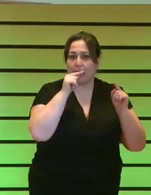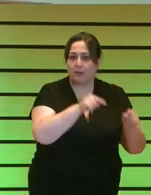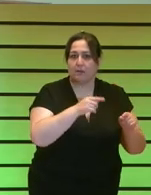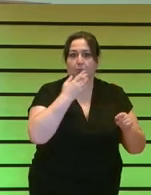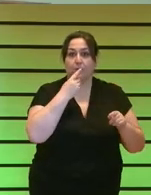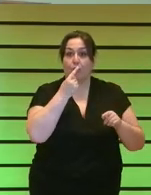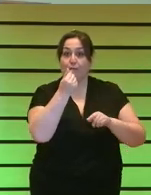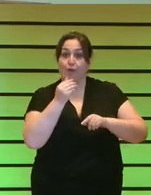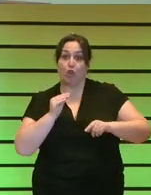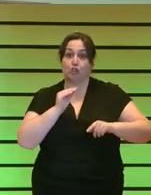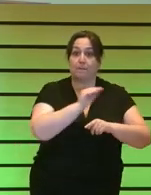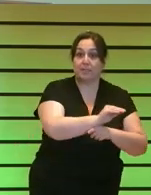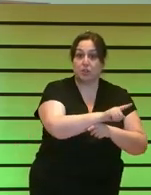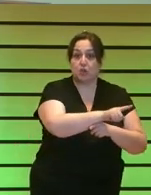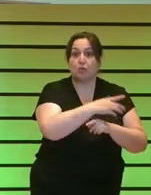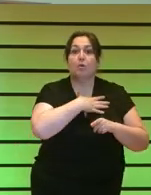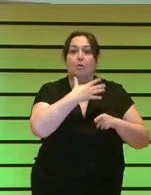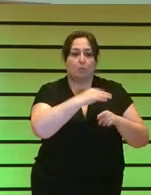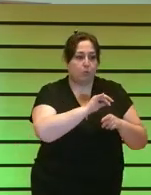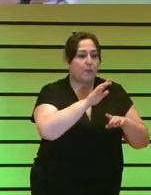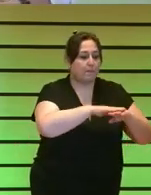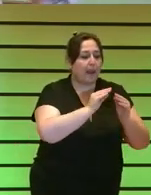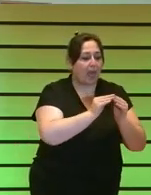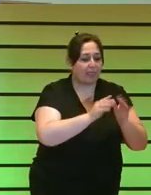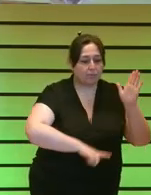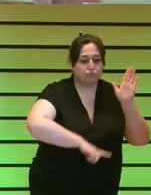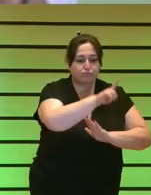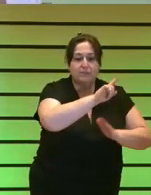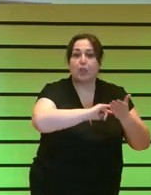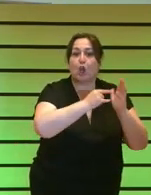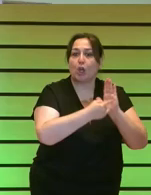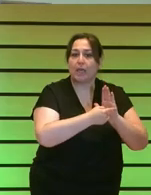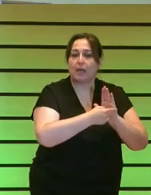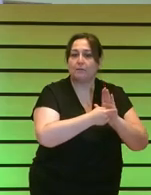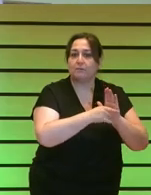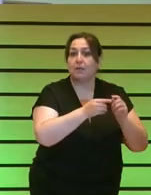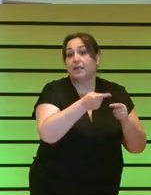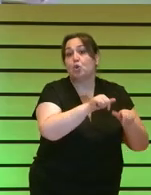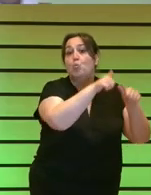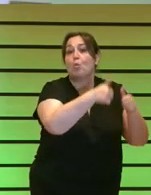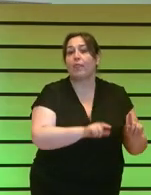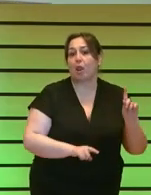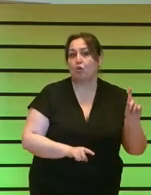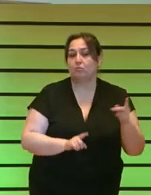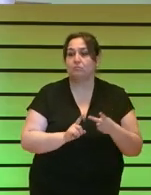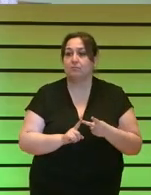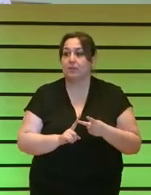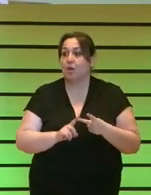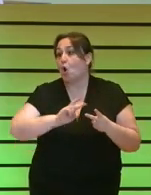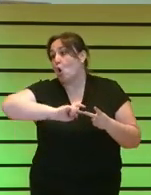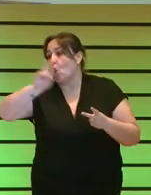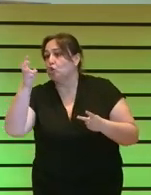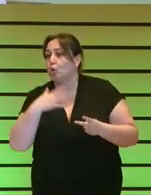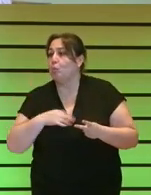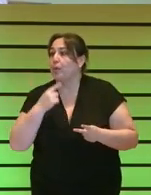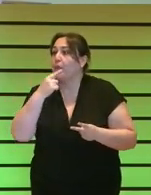fondos de inversión harán sus inversiones para desarrollar tecnología y el mercado operará eso es un modelo bien habrá